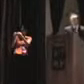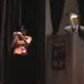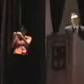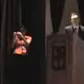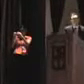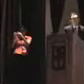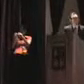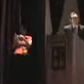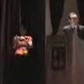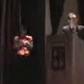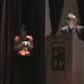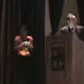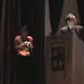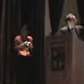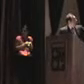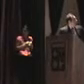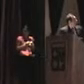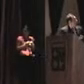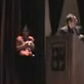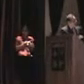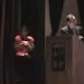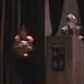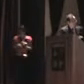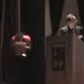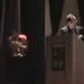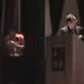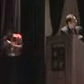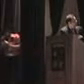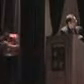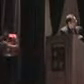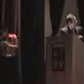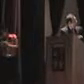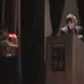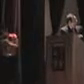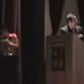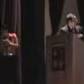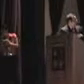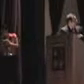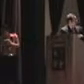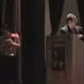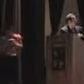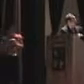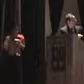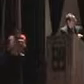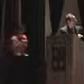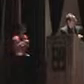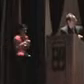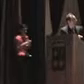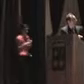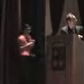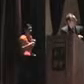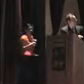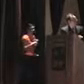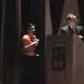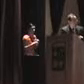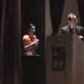importante tener en cuenta como punto de inicio. Hubo en el PMO dos impactos tarifarios, uno de 16.42 y